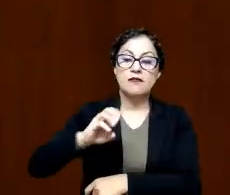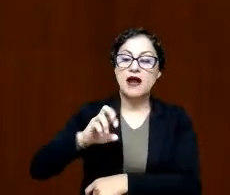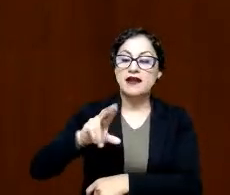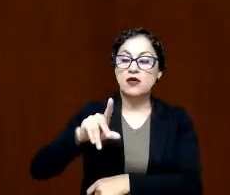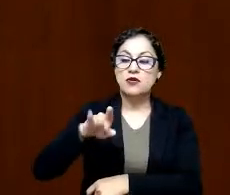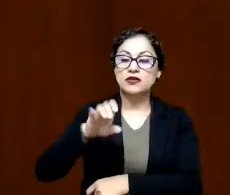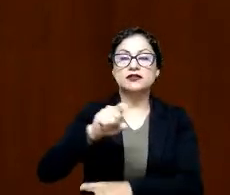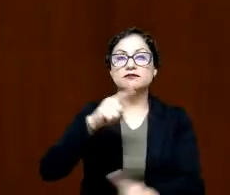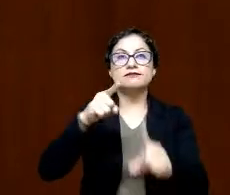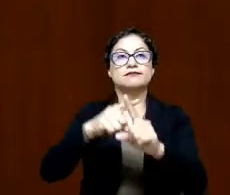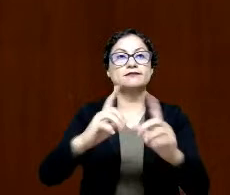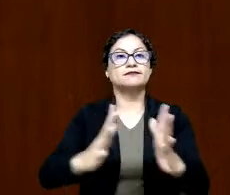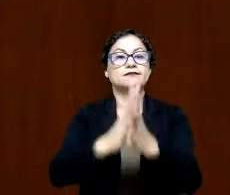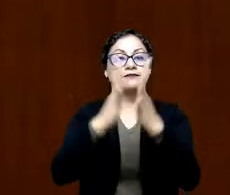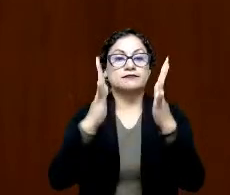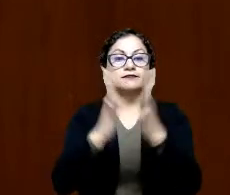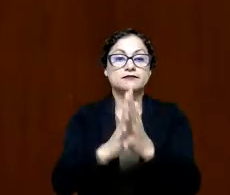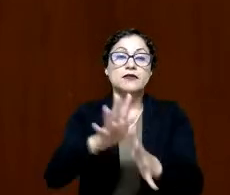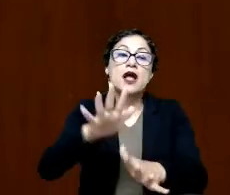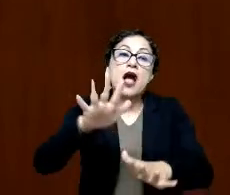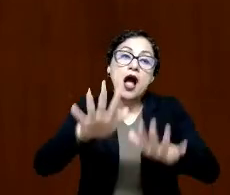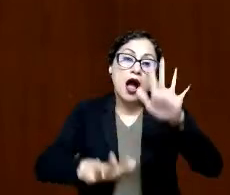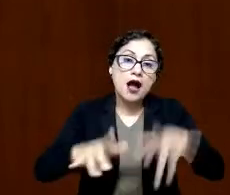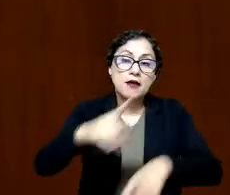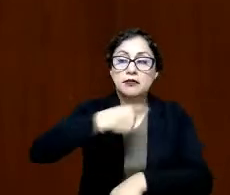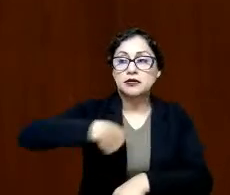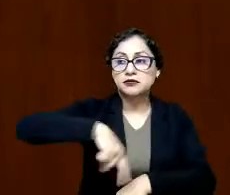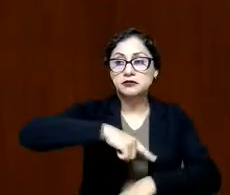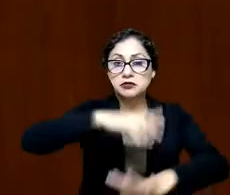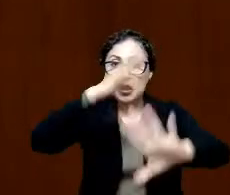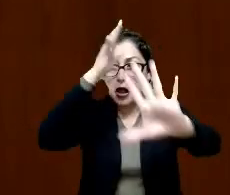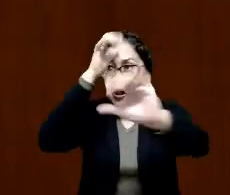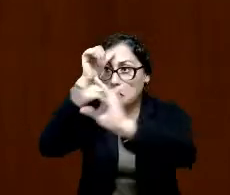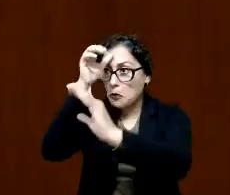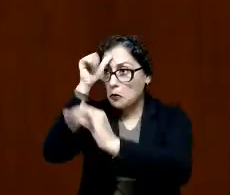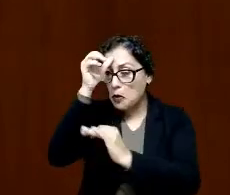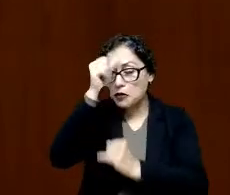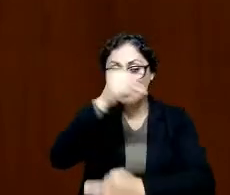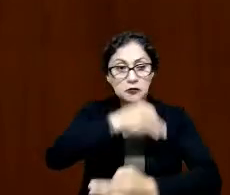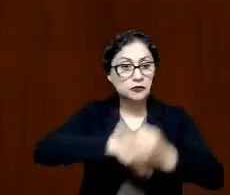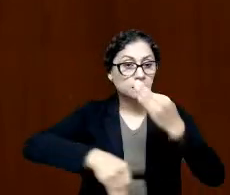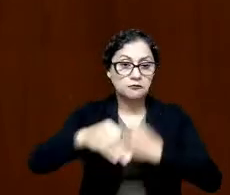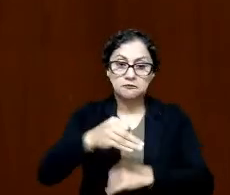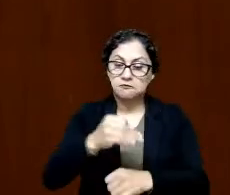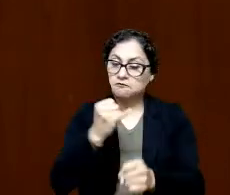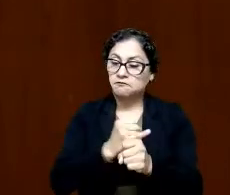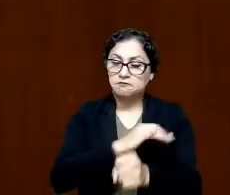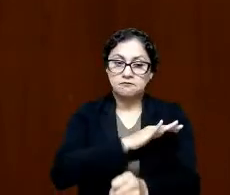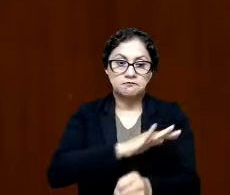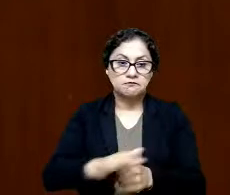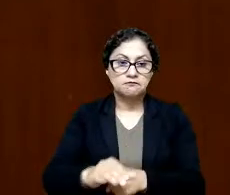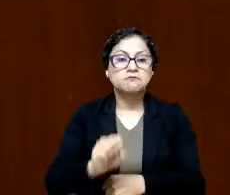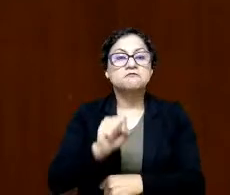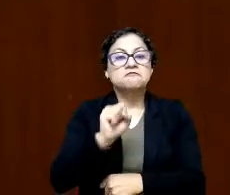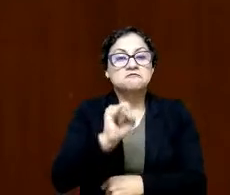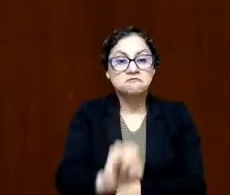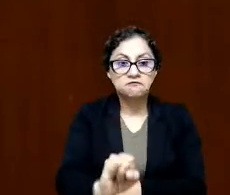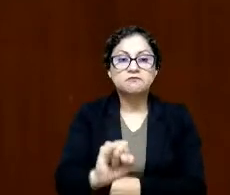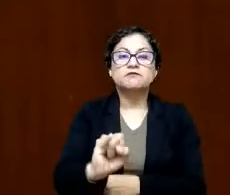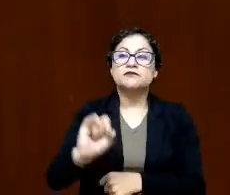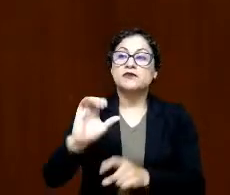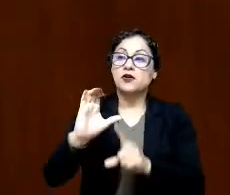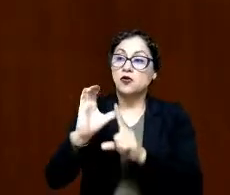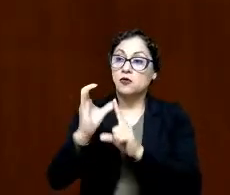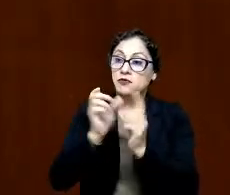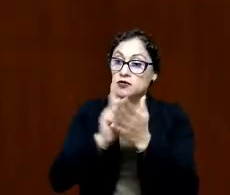que a veces no podemos coincidir en todo, si bien es cierto que también es un tema que mandata la Suprema Corte y la Comisión de Derechos Humanos, me